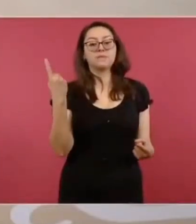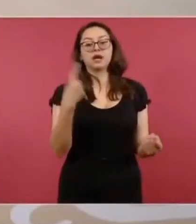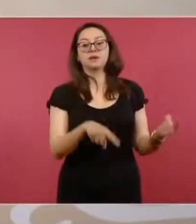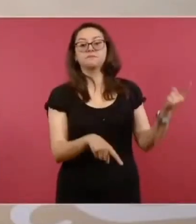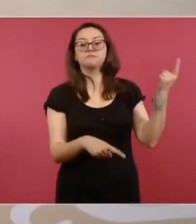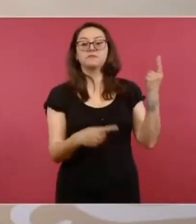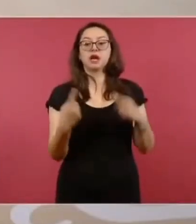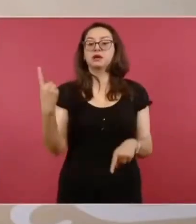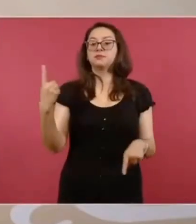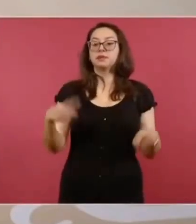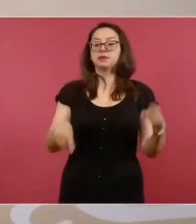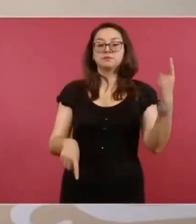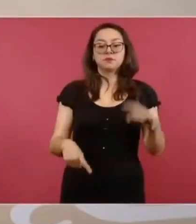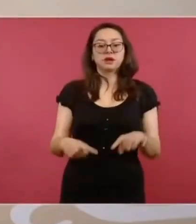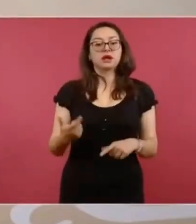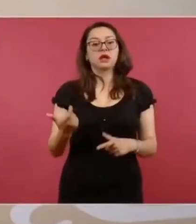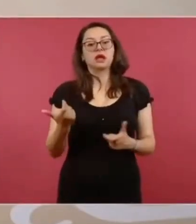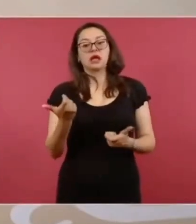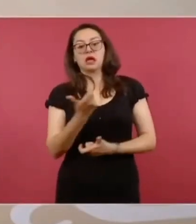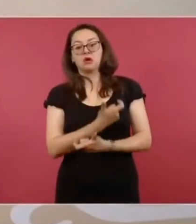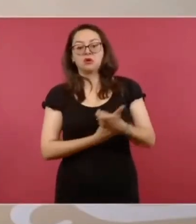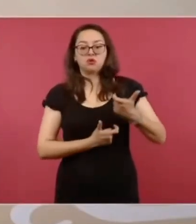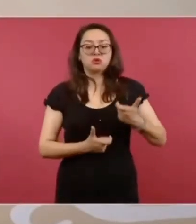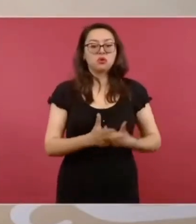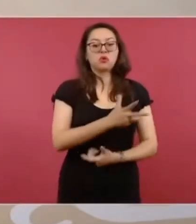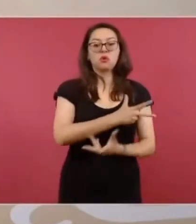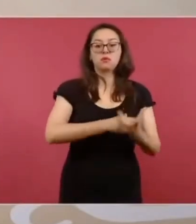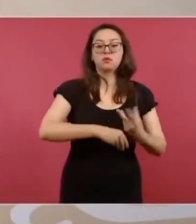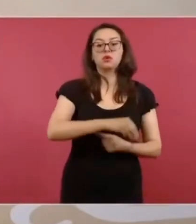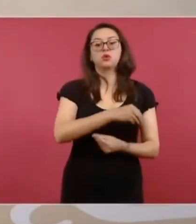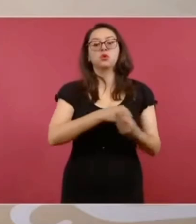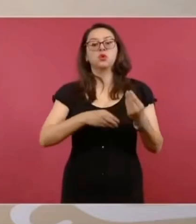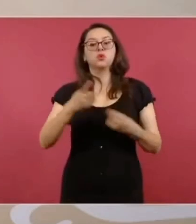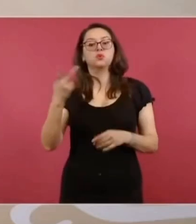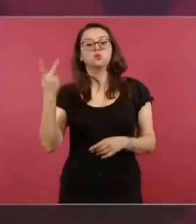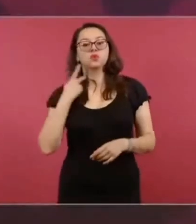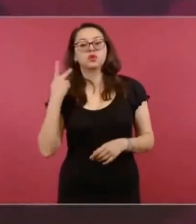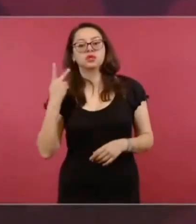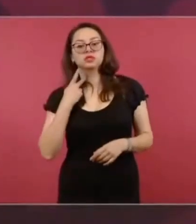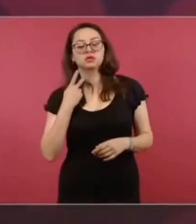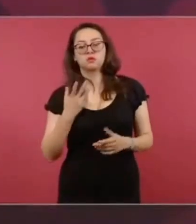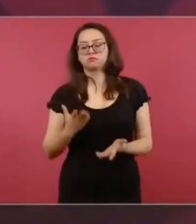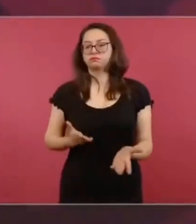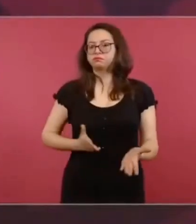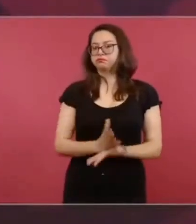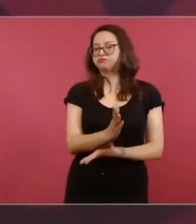en lo económico, en lo político, en todo.